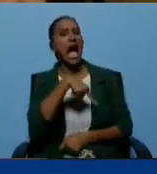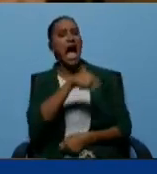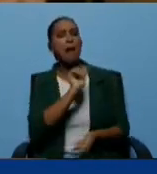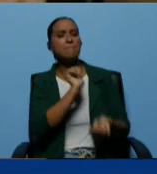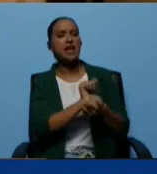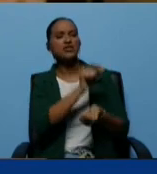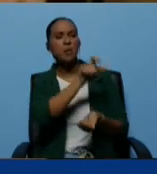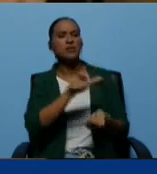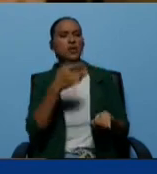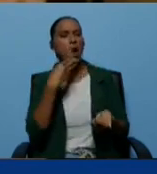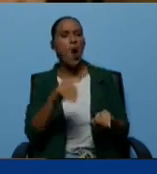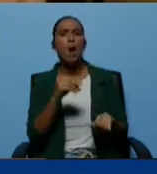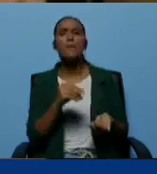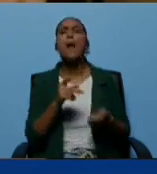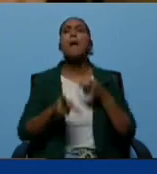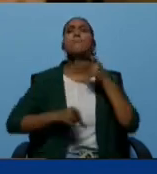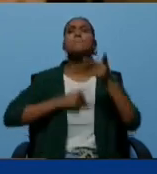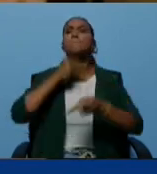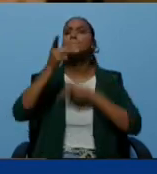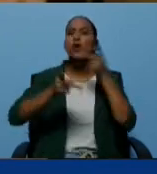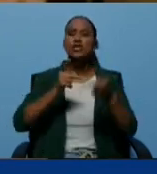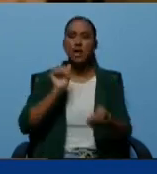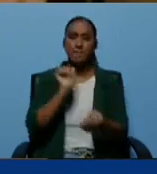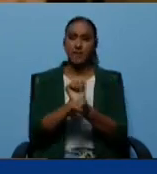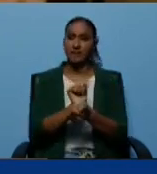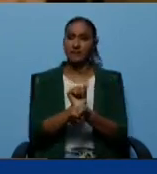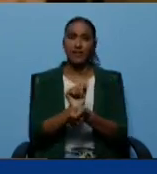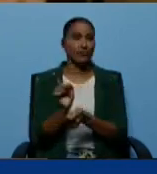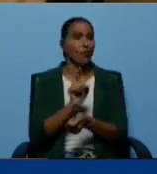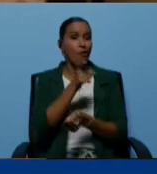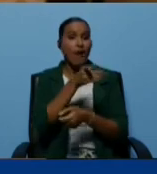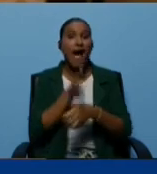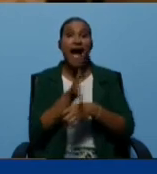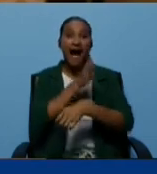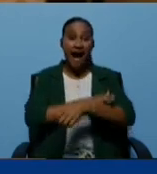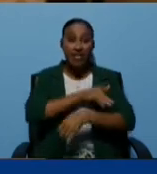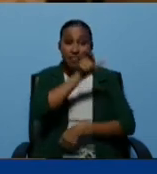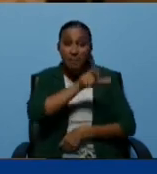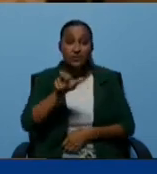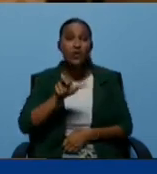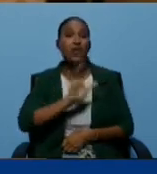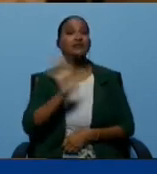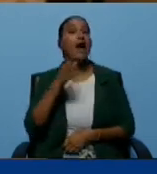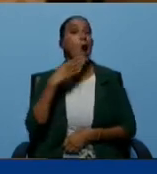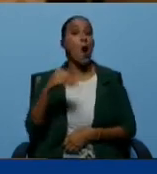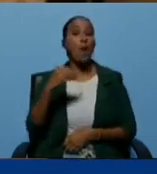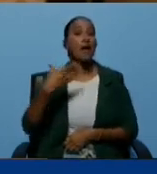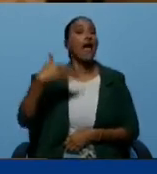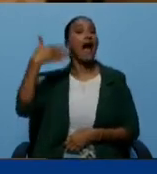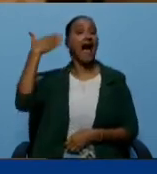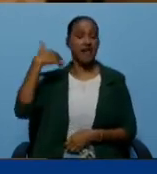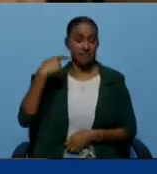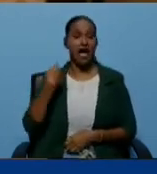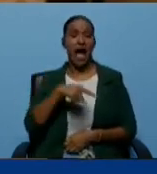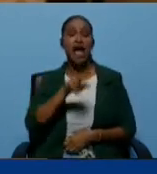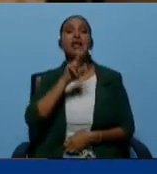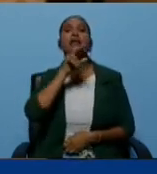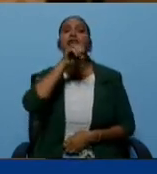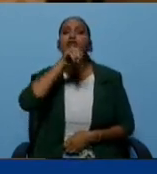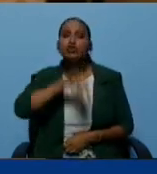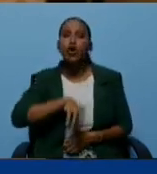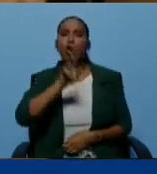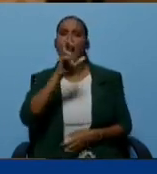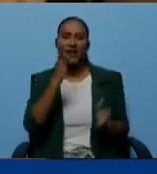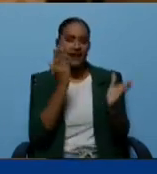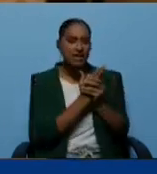demostrar que la gran mayoría tenía antecedentes policiales, que actuaron bajo el efecto de las drogas y del alcohol. Vamos a precalificar